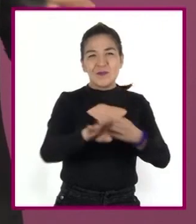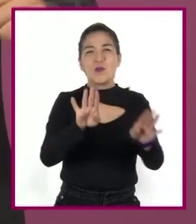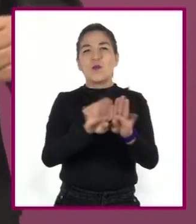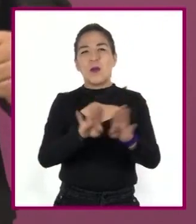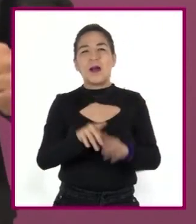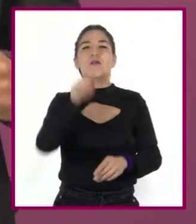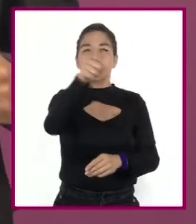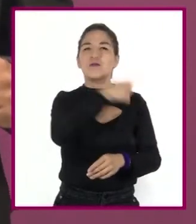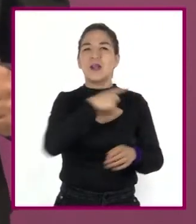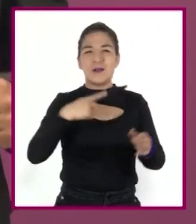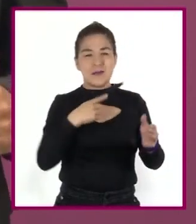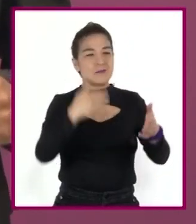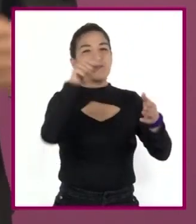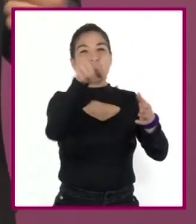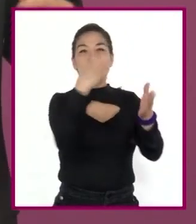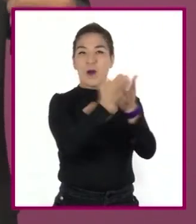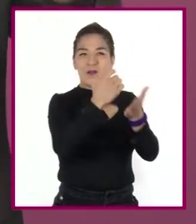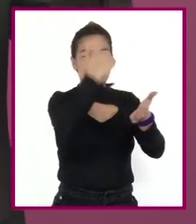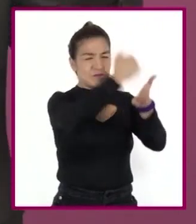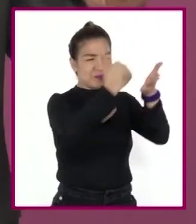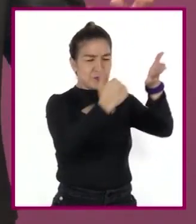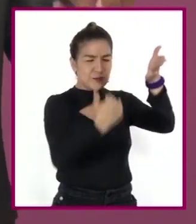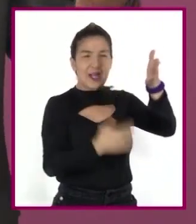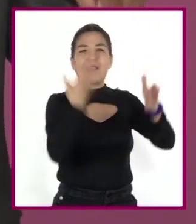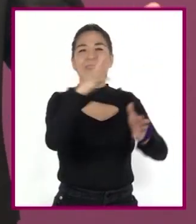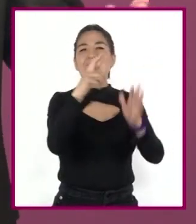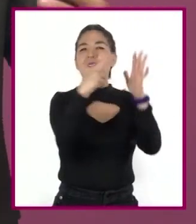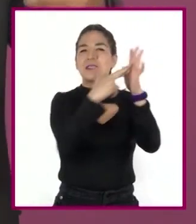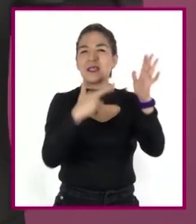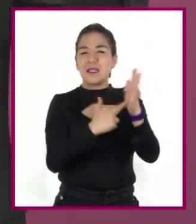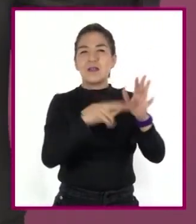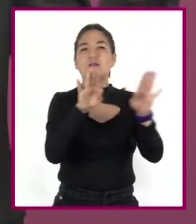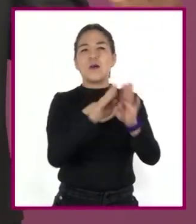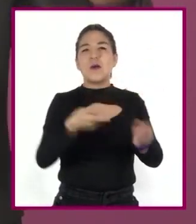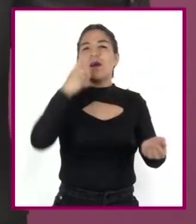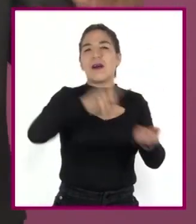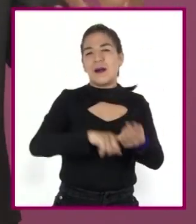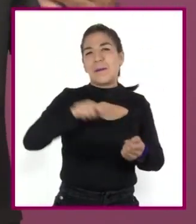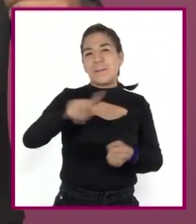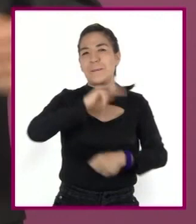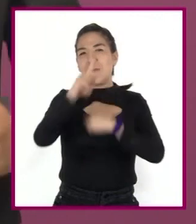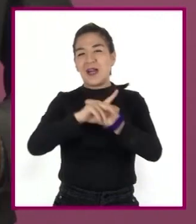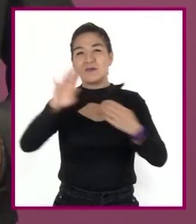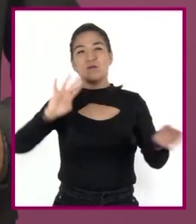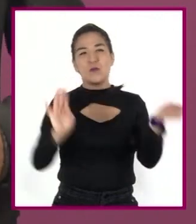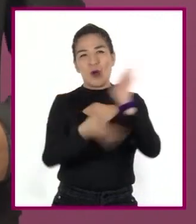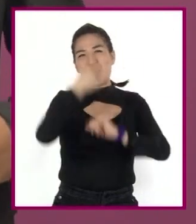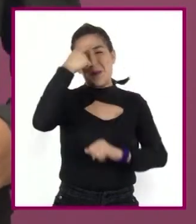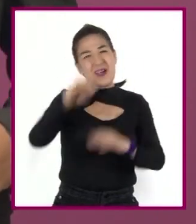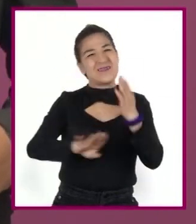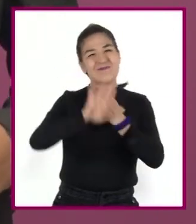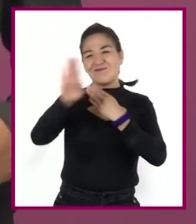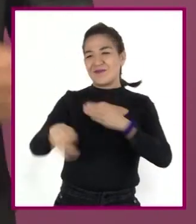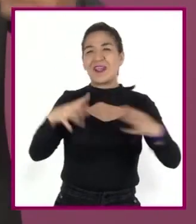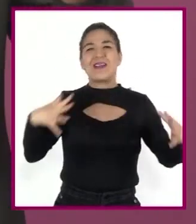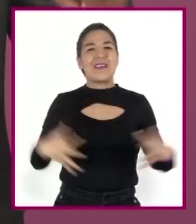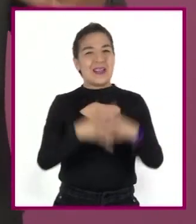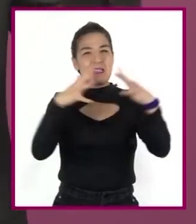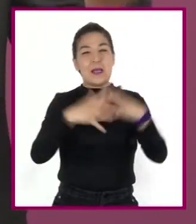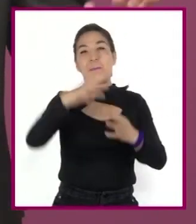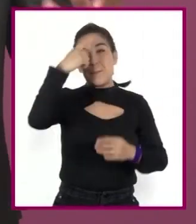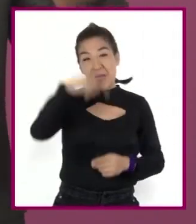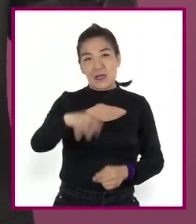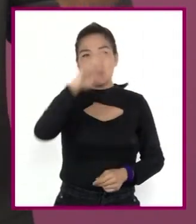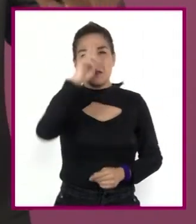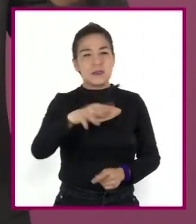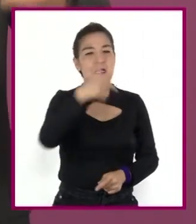o lineamientos por los que deberán regirse los países del mundo para evitar guerras entre sí y para respetar la vida